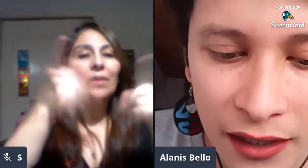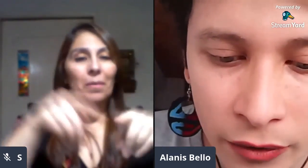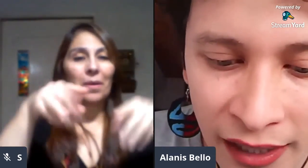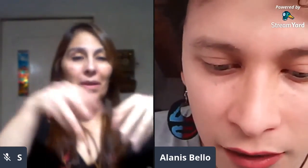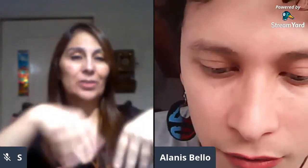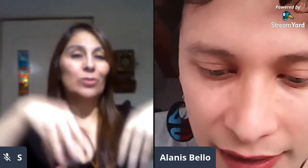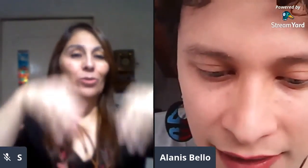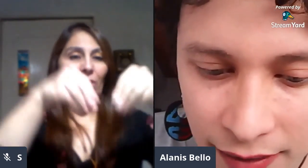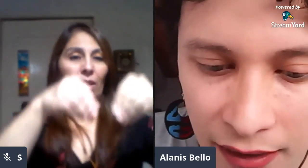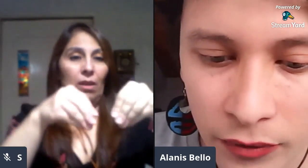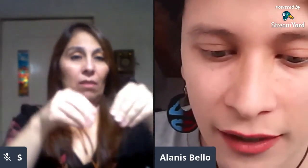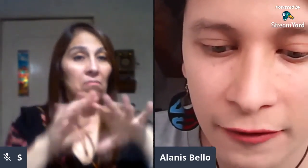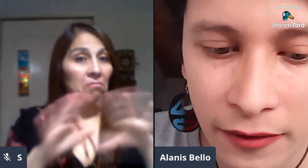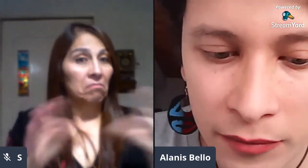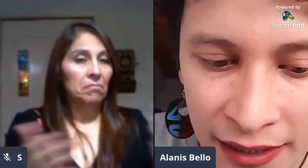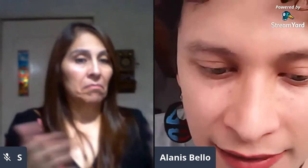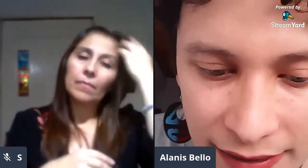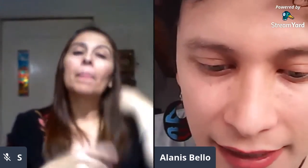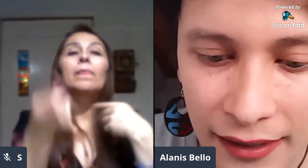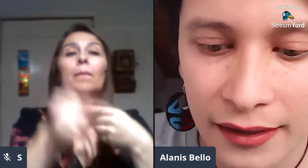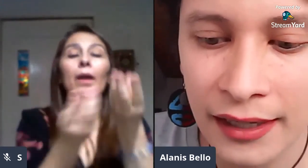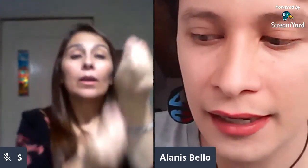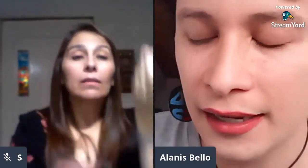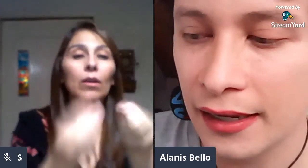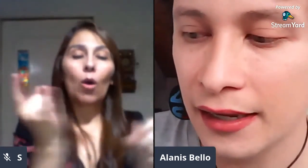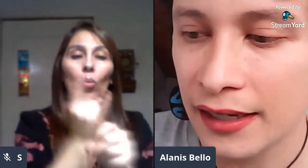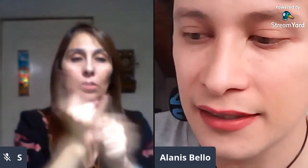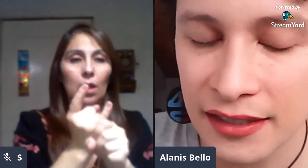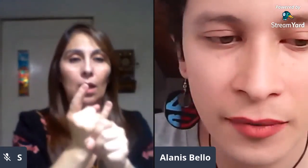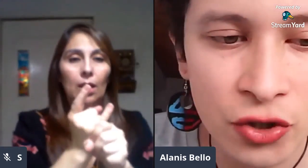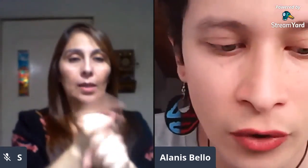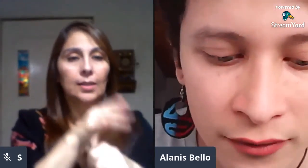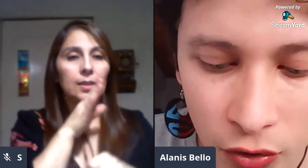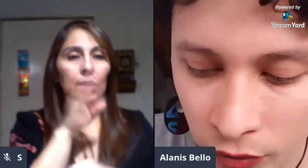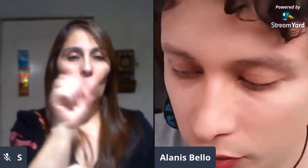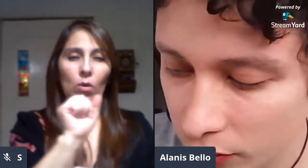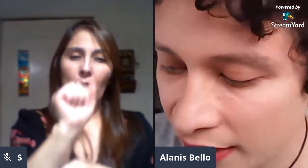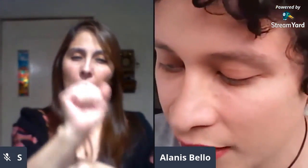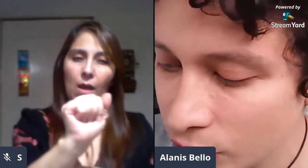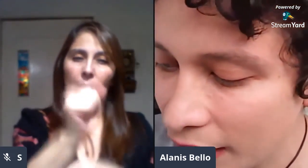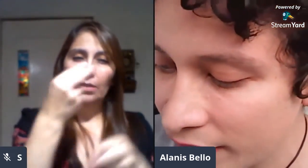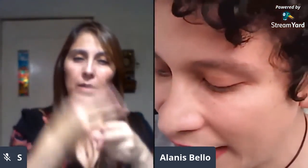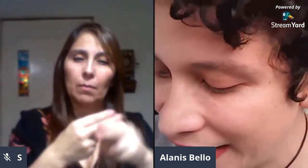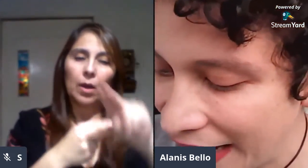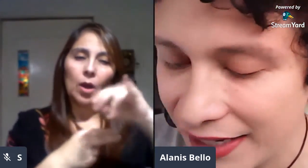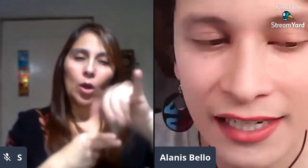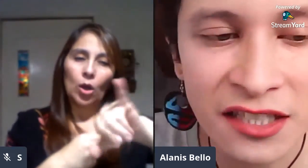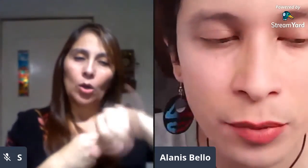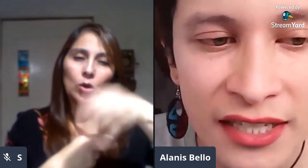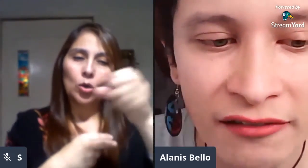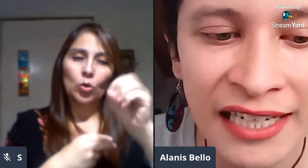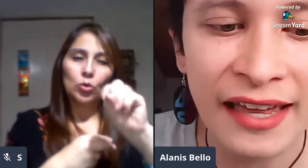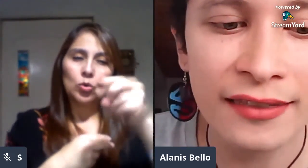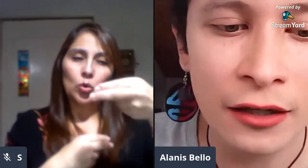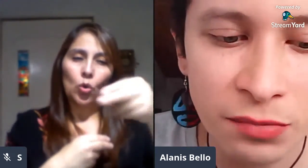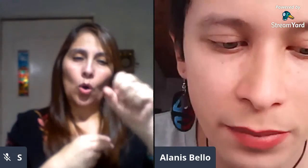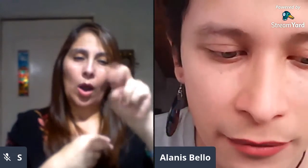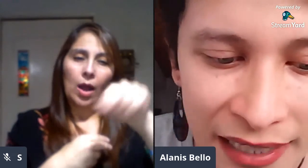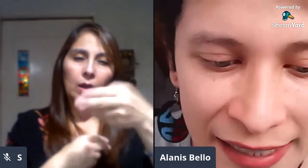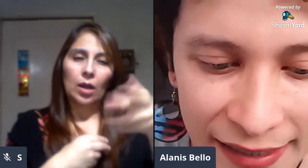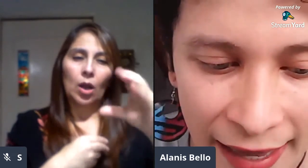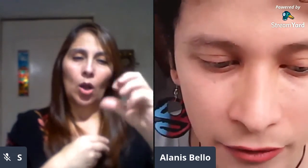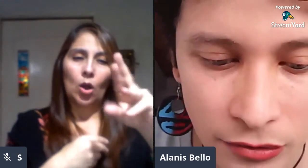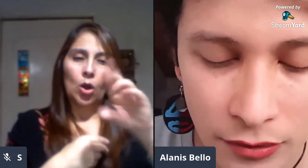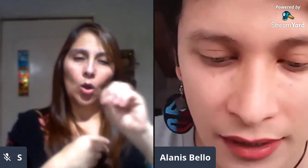Hay una categoría que utiliza una feminista que se llama Joan Tronto. Ella nos habla de la irresponsabilidad de